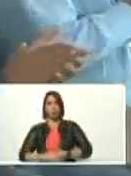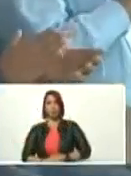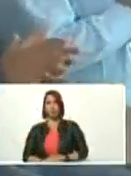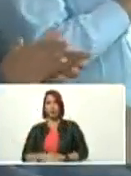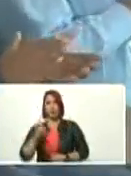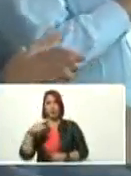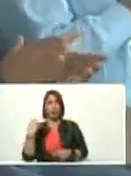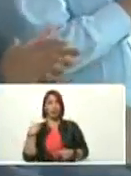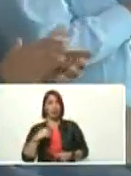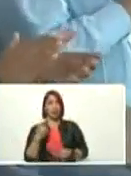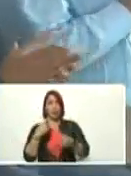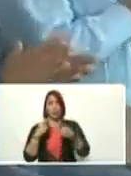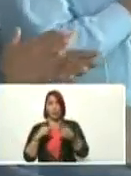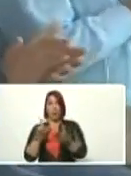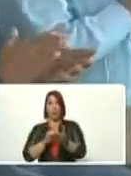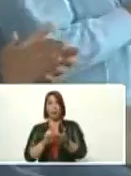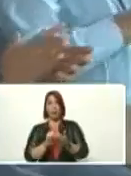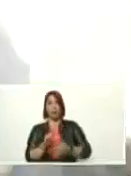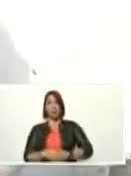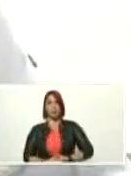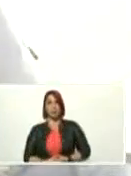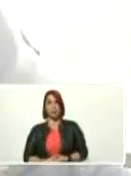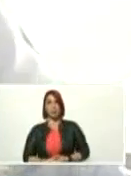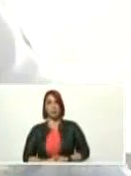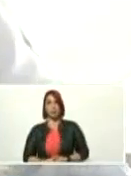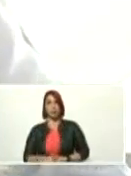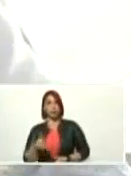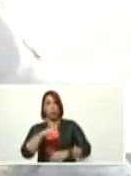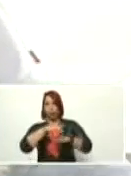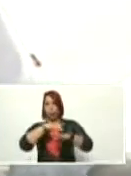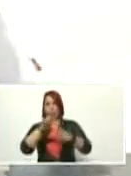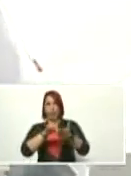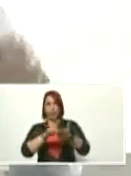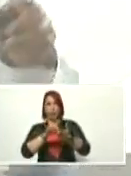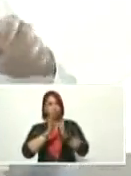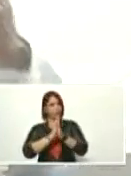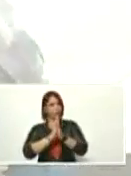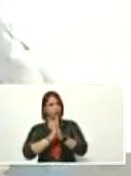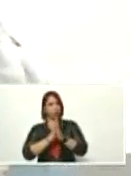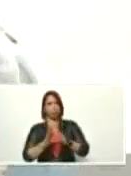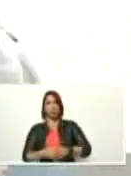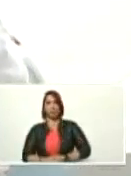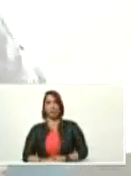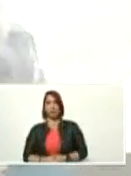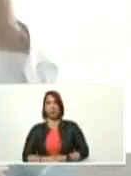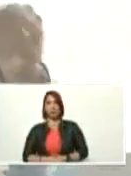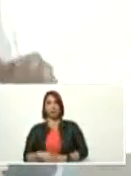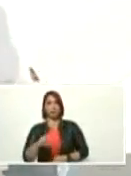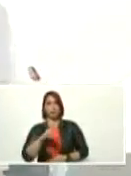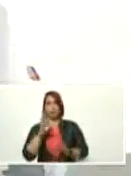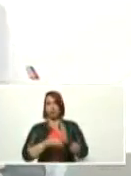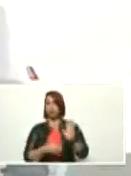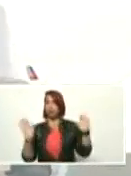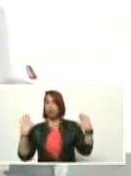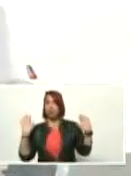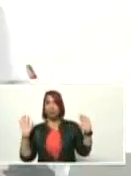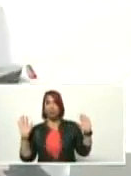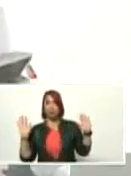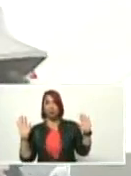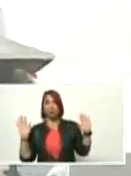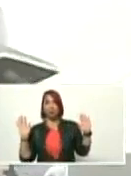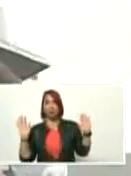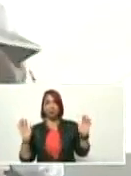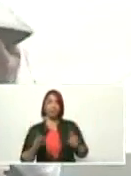Igual tenemos aquí otros libros. No me toques el libro. Se los queda. De